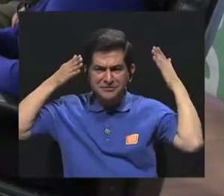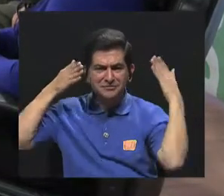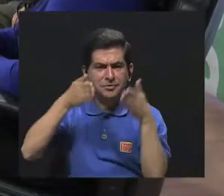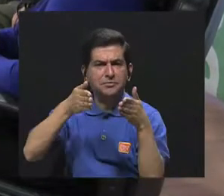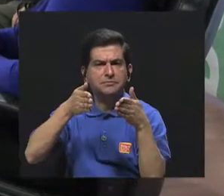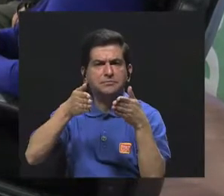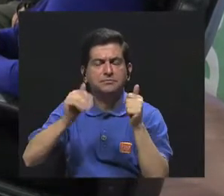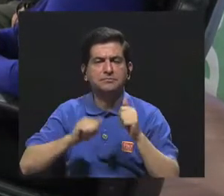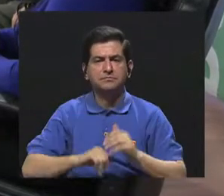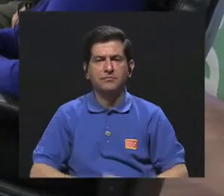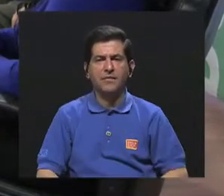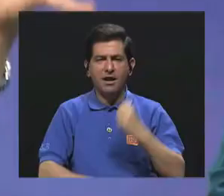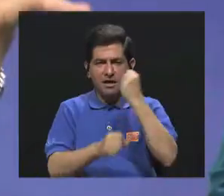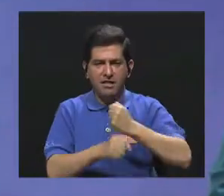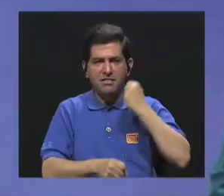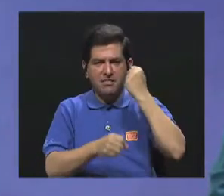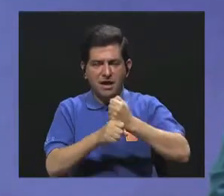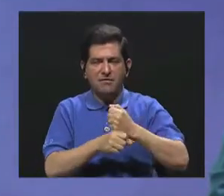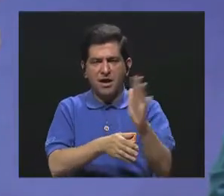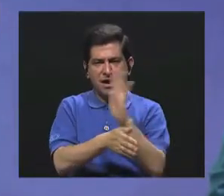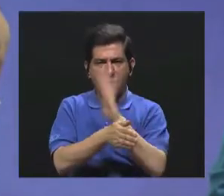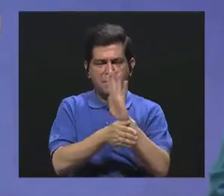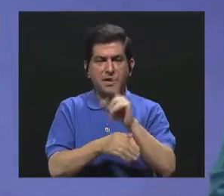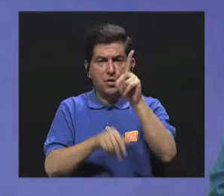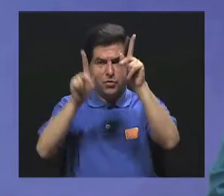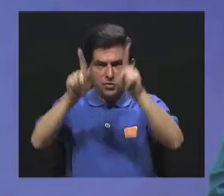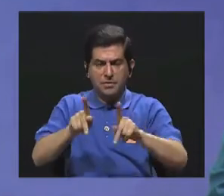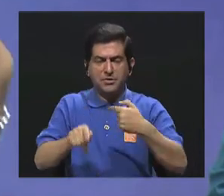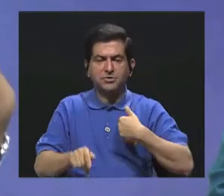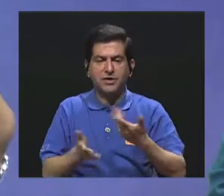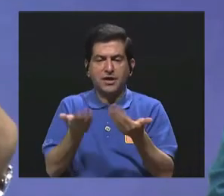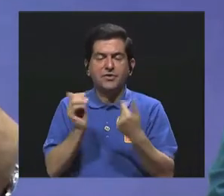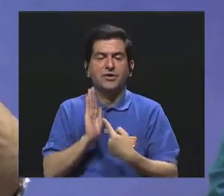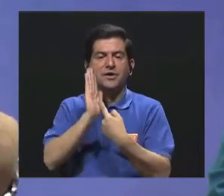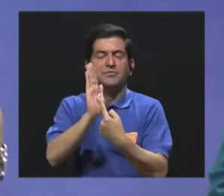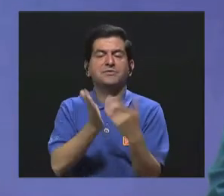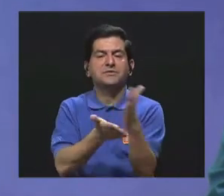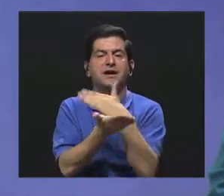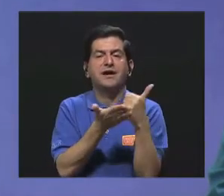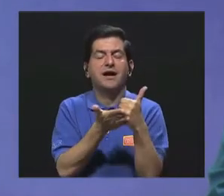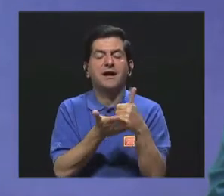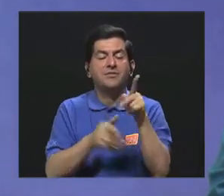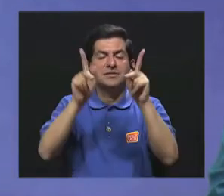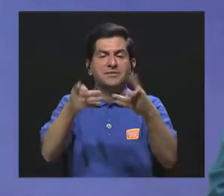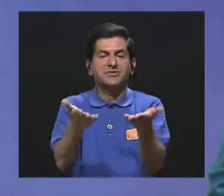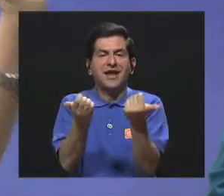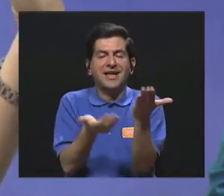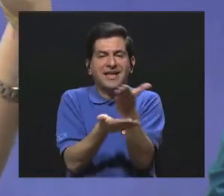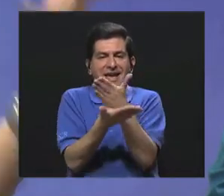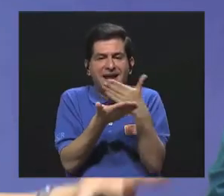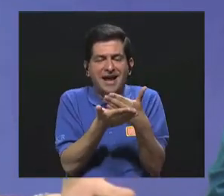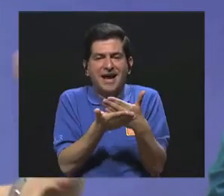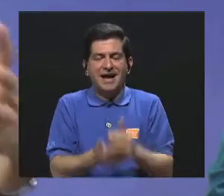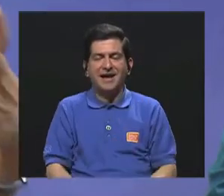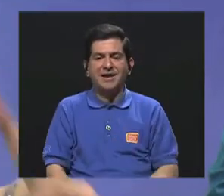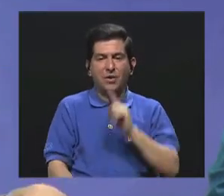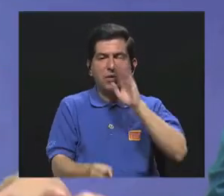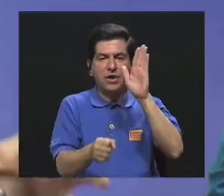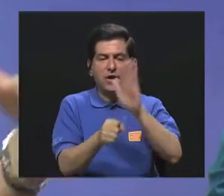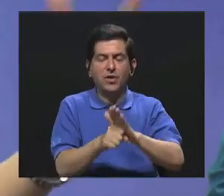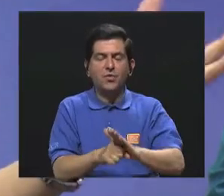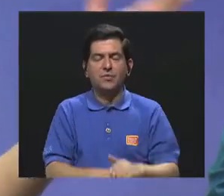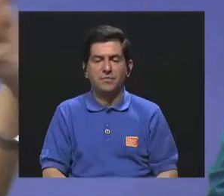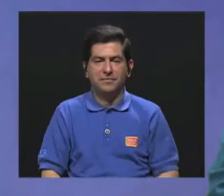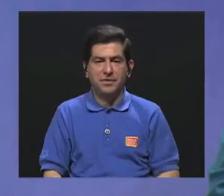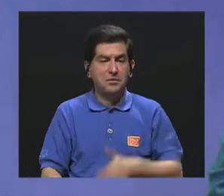enfoqué en trabajar una película de un personaje que quería algo y que quería de alguna forma conseguir las cosas que